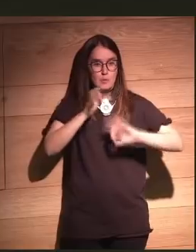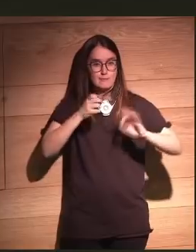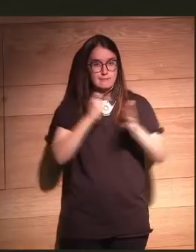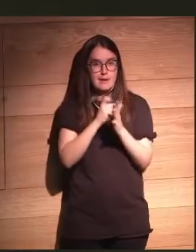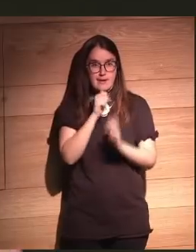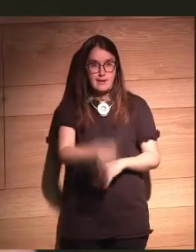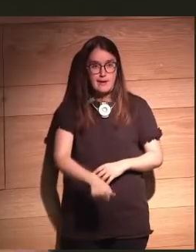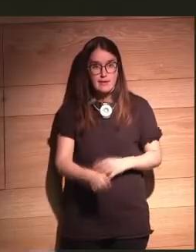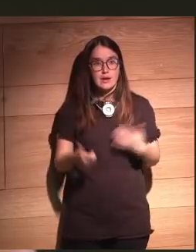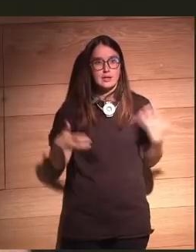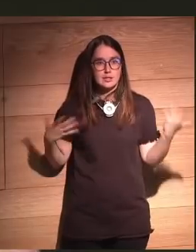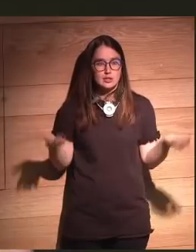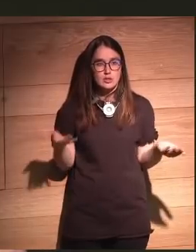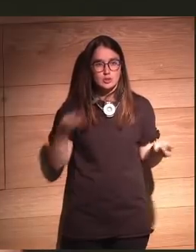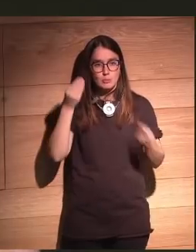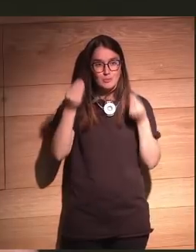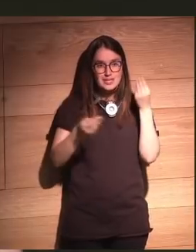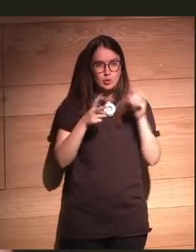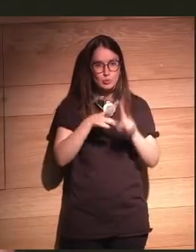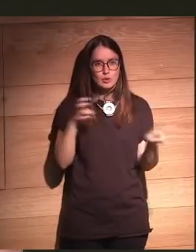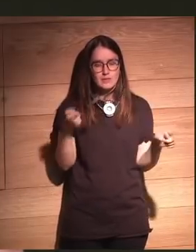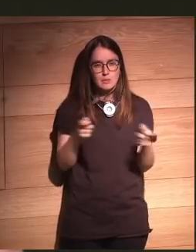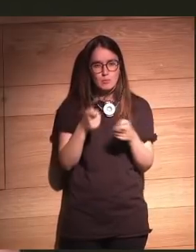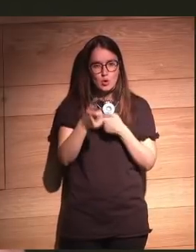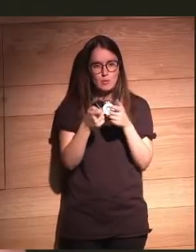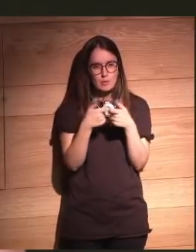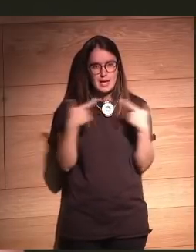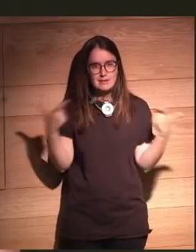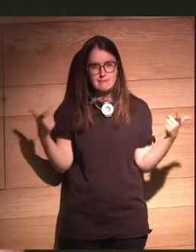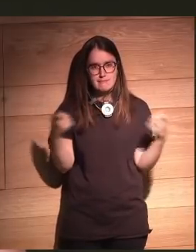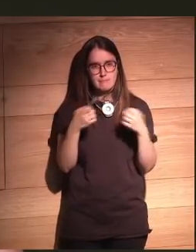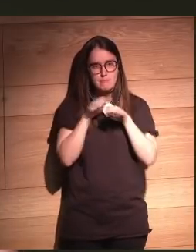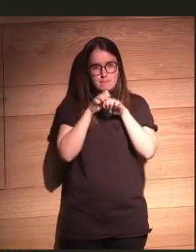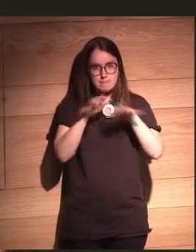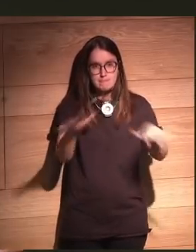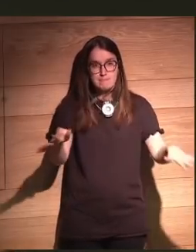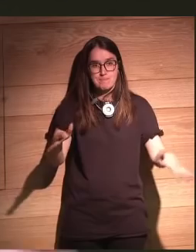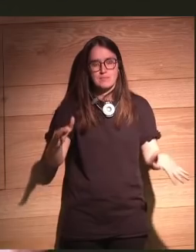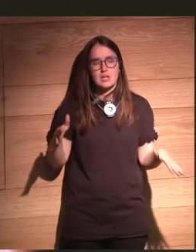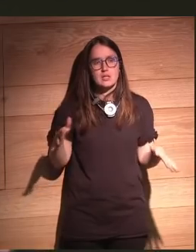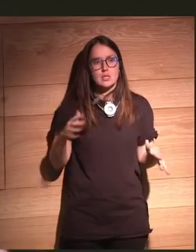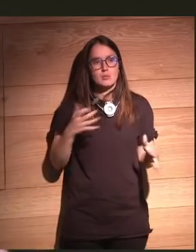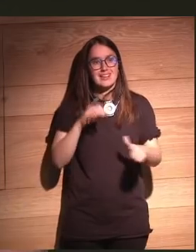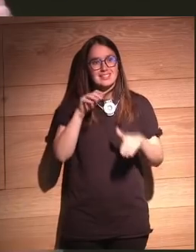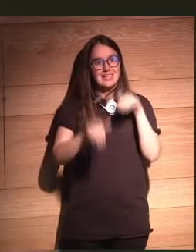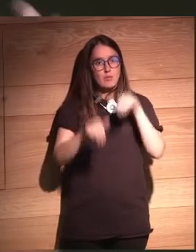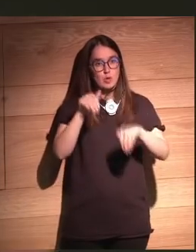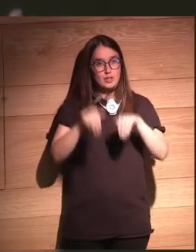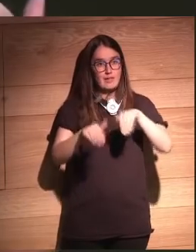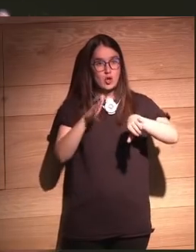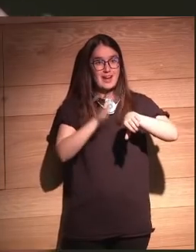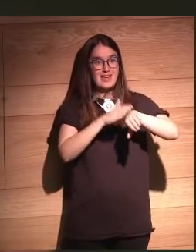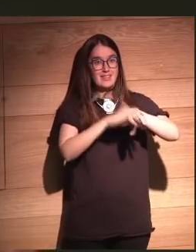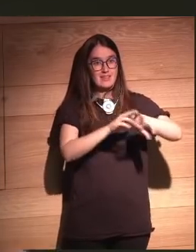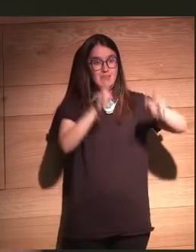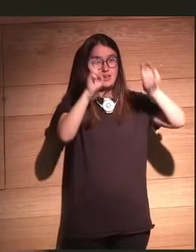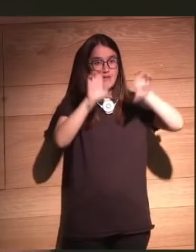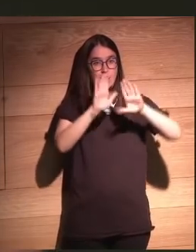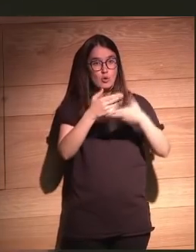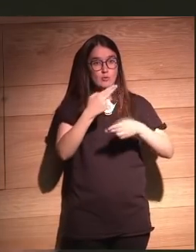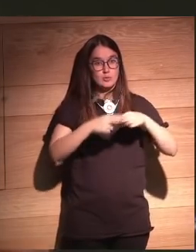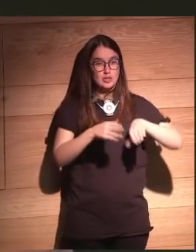etcétera, etcétera. O sea que yo creo que eso más o menos es una visión que cada vez es más extendida. Incluso que se haya votado, que la izquierda, que haya partidos de